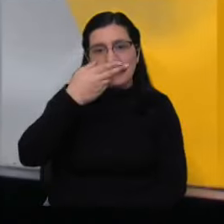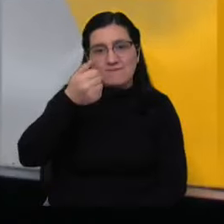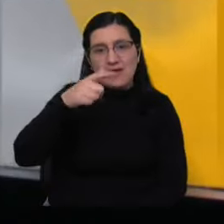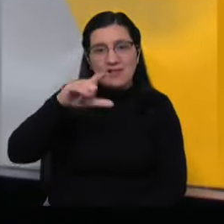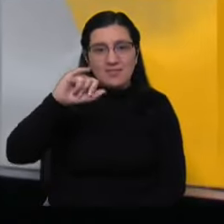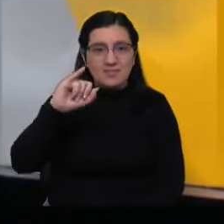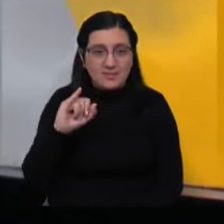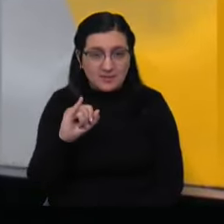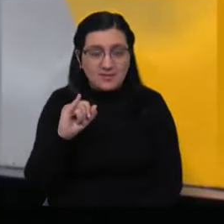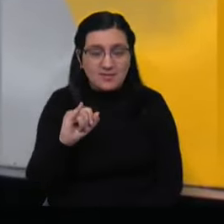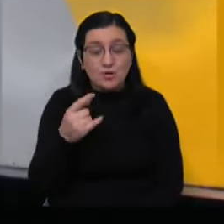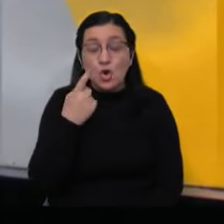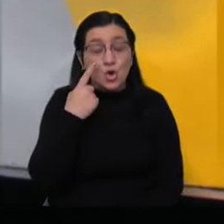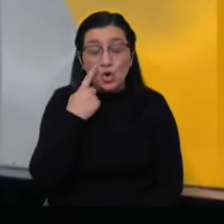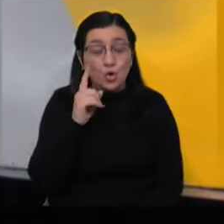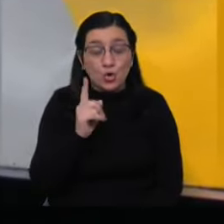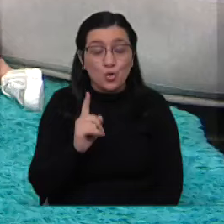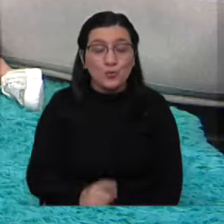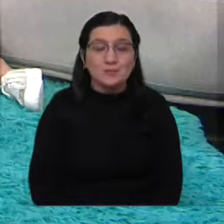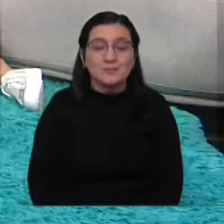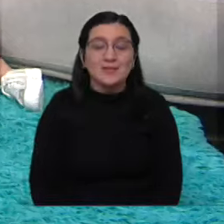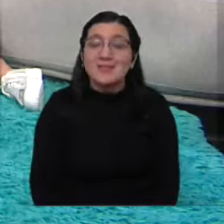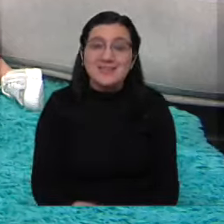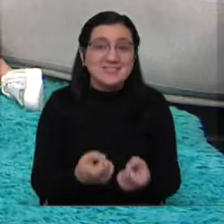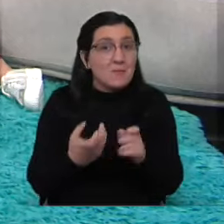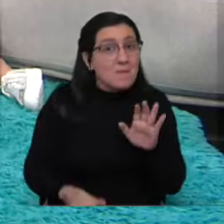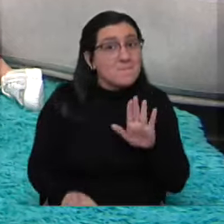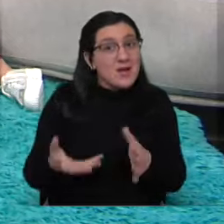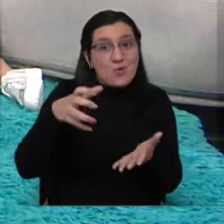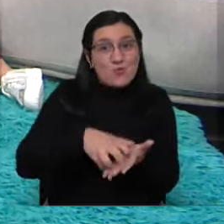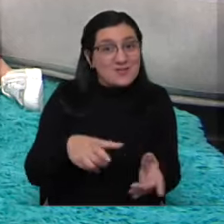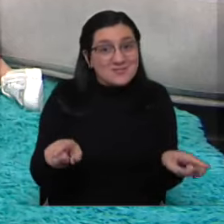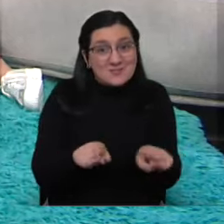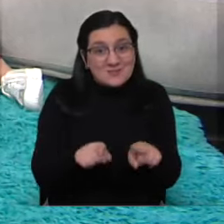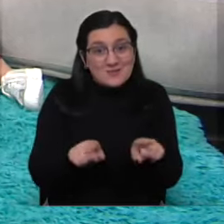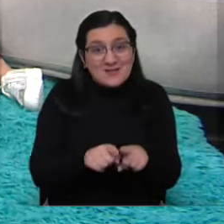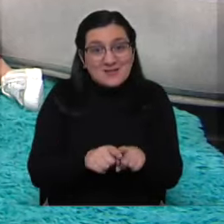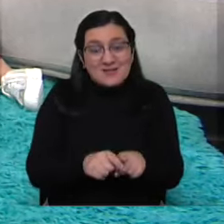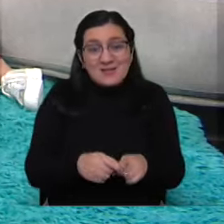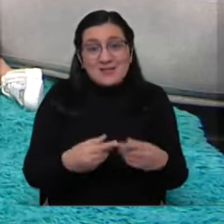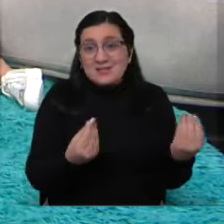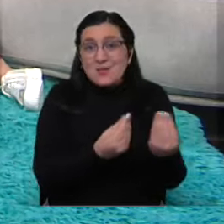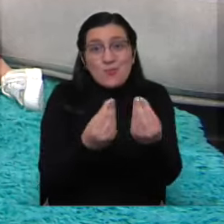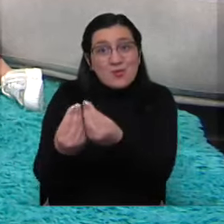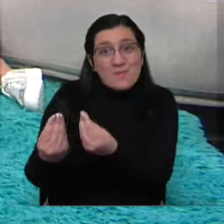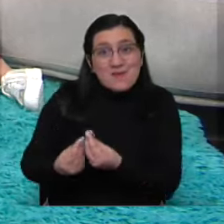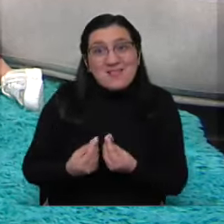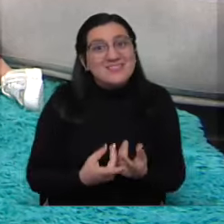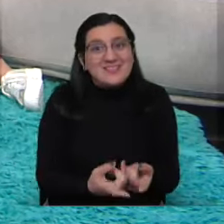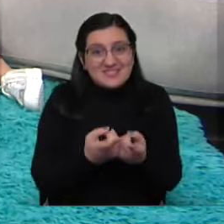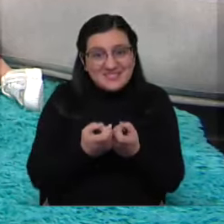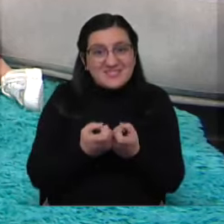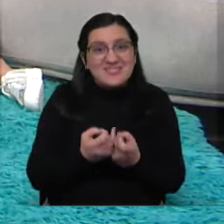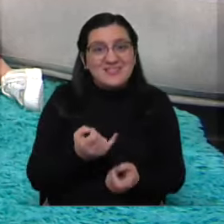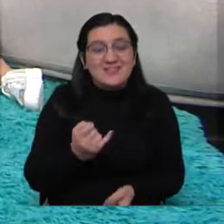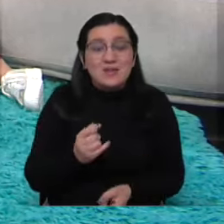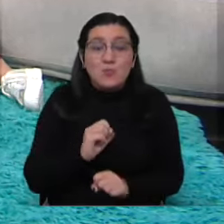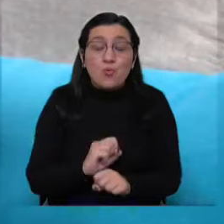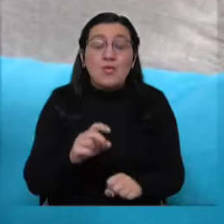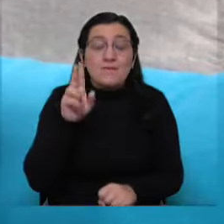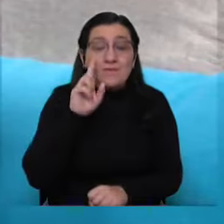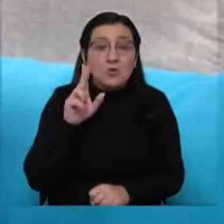conocer ese lugar porque no lo Porque necesitamos más de esos lugares que se multipliquen que se m son necesarios y bueno nos pueden seguir